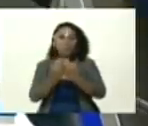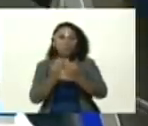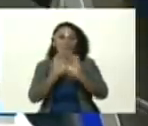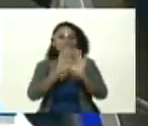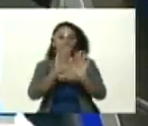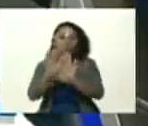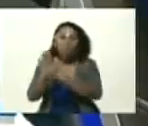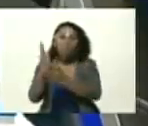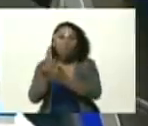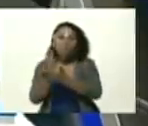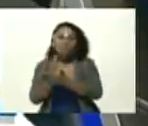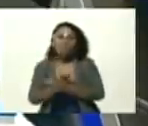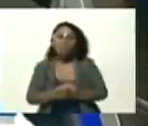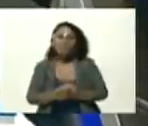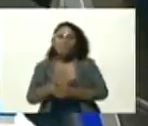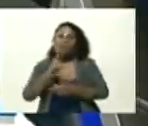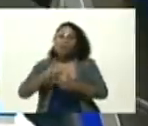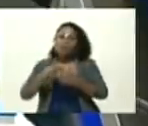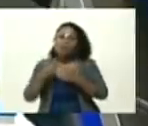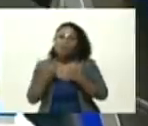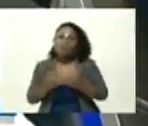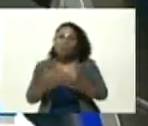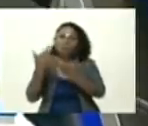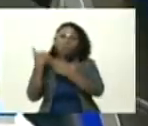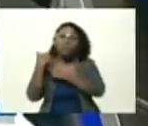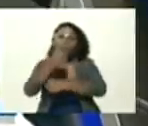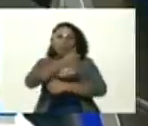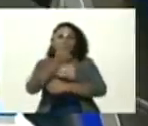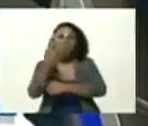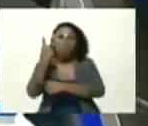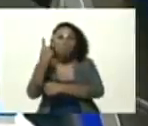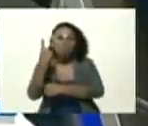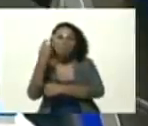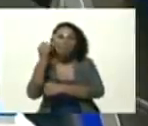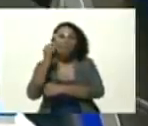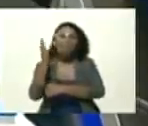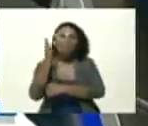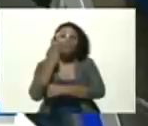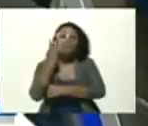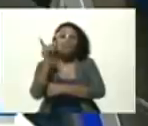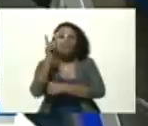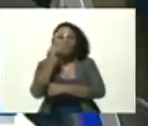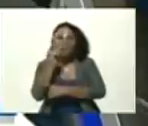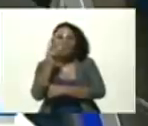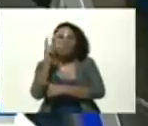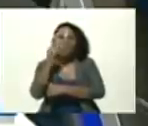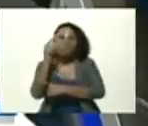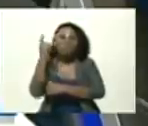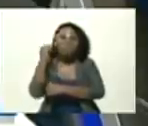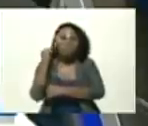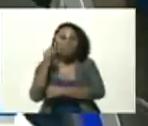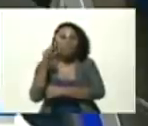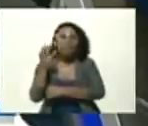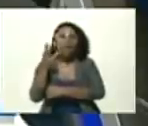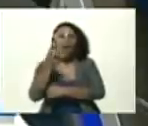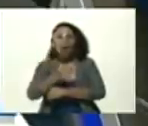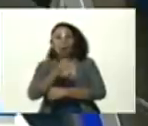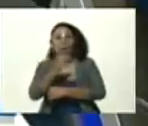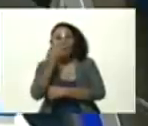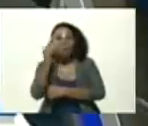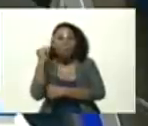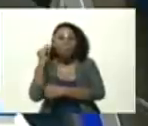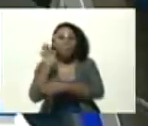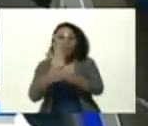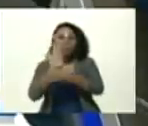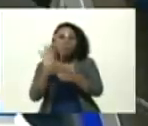como siempre. Entonces ahora la responsabilidad de cada quien, de las madres, de los padres, hombres, mujeres, abuelos, vamos a proteger